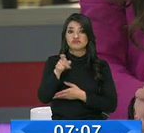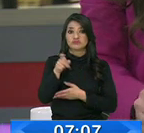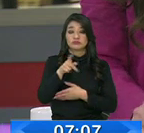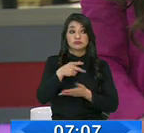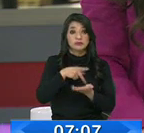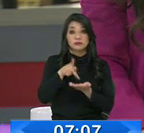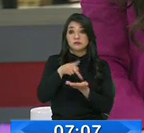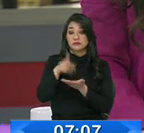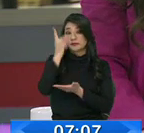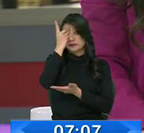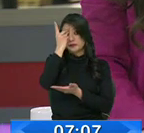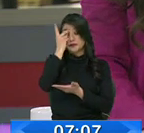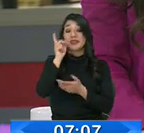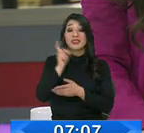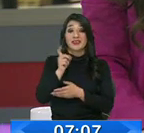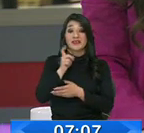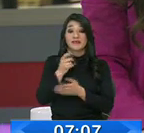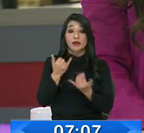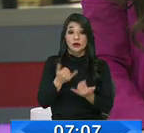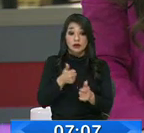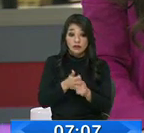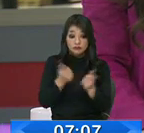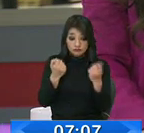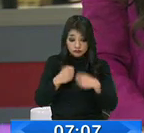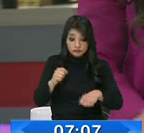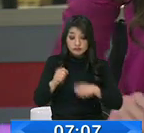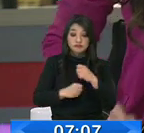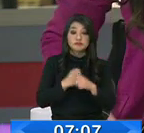compromisos que debe solventar en la época de aguinaldos.